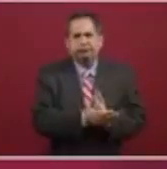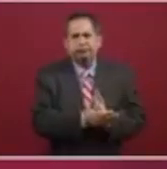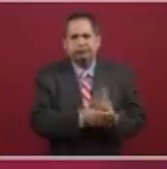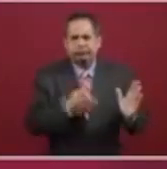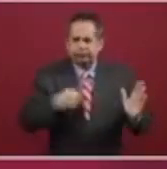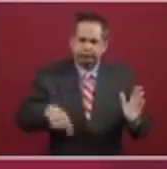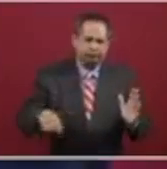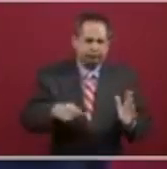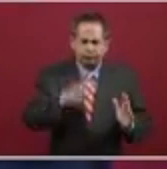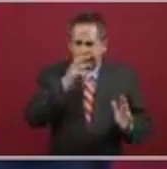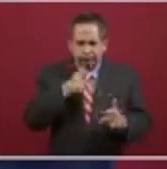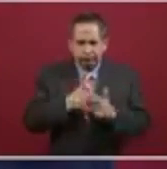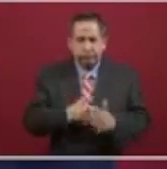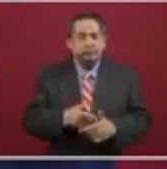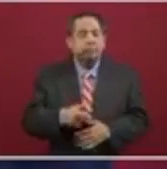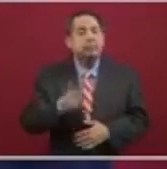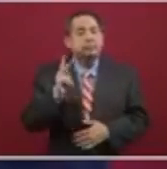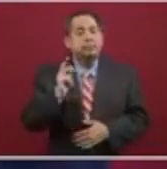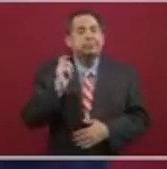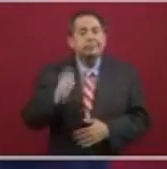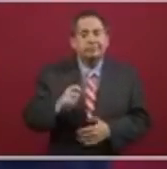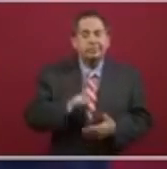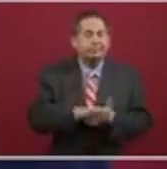Pero esto de que el que no